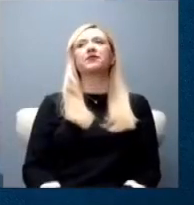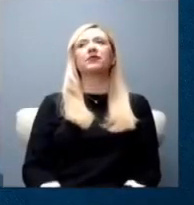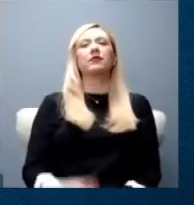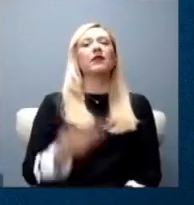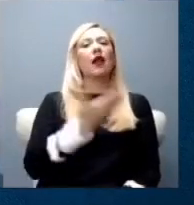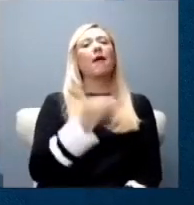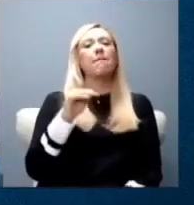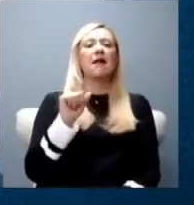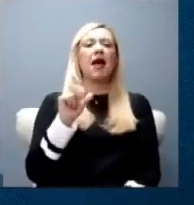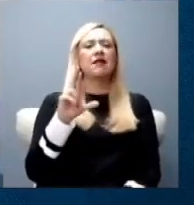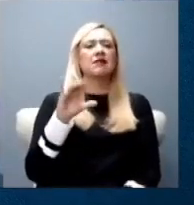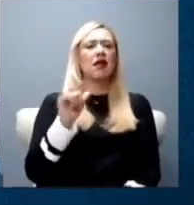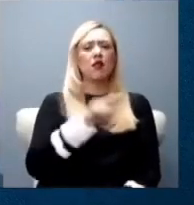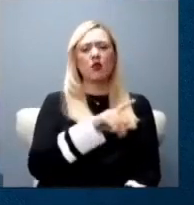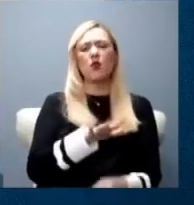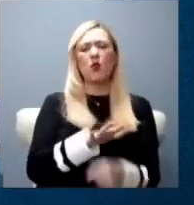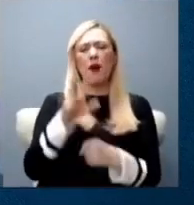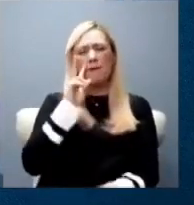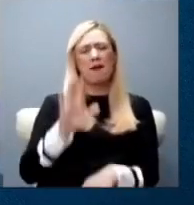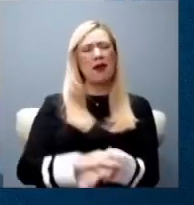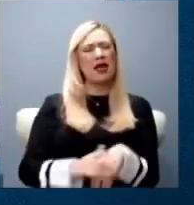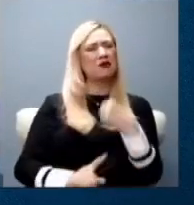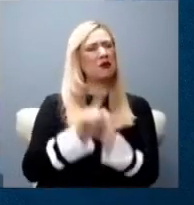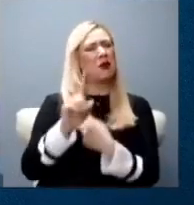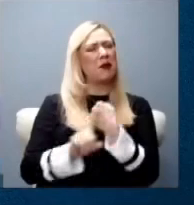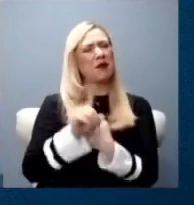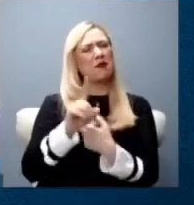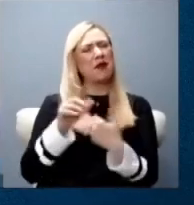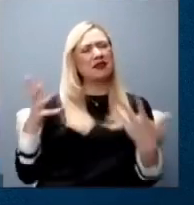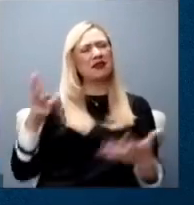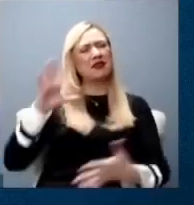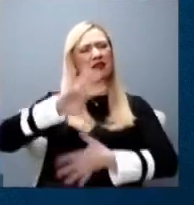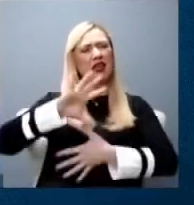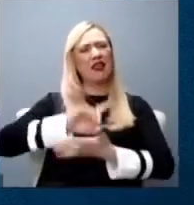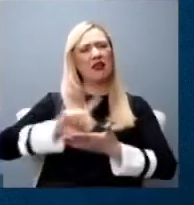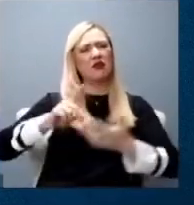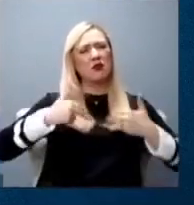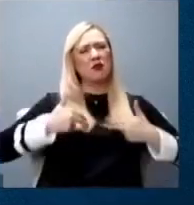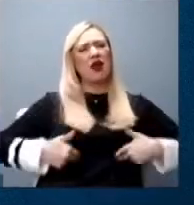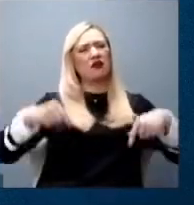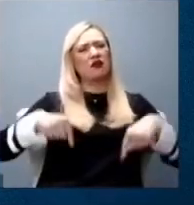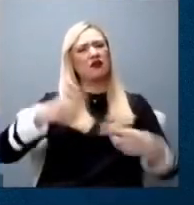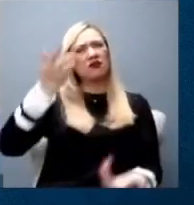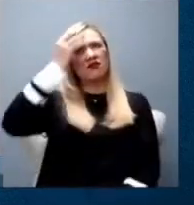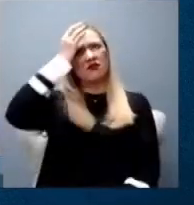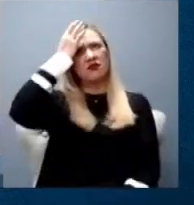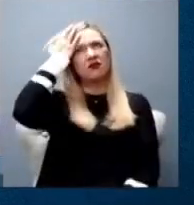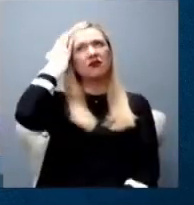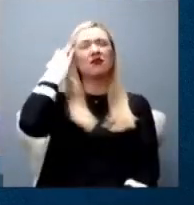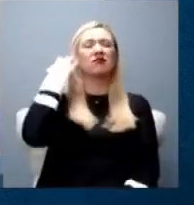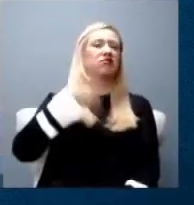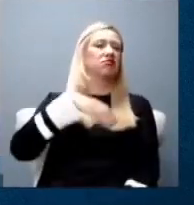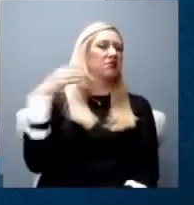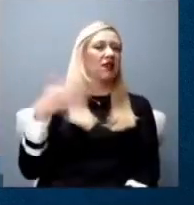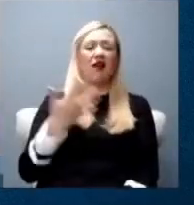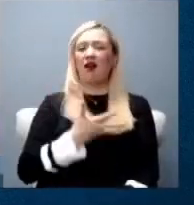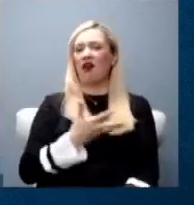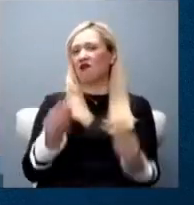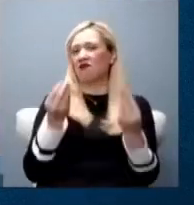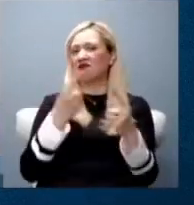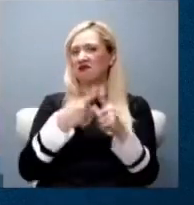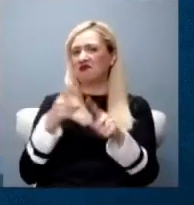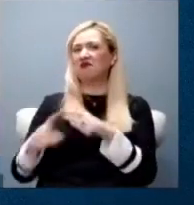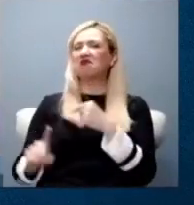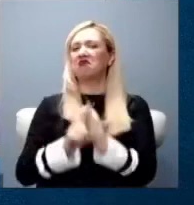serían para ti los desafíos del sistema interamericano de derechos humanos? Sí, hay varios desafíos, ¿verdad? Y algunas